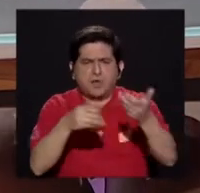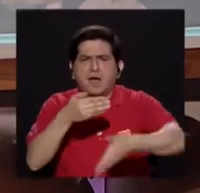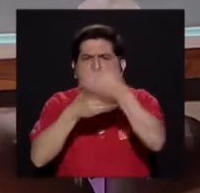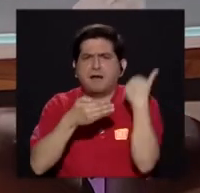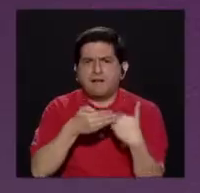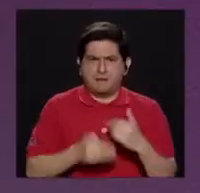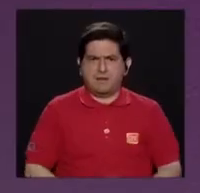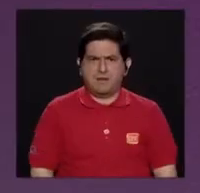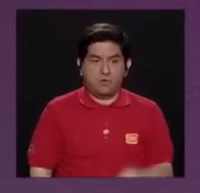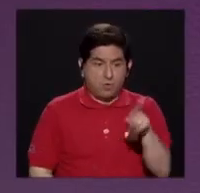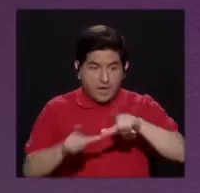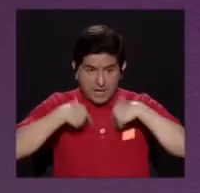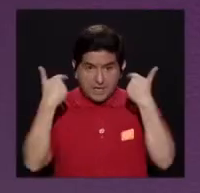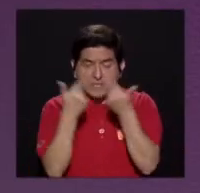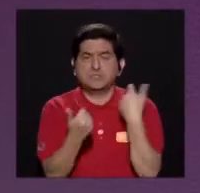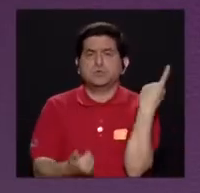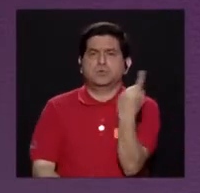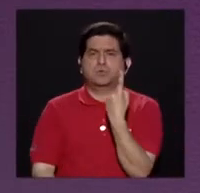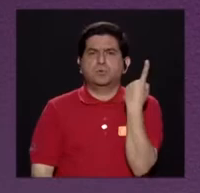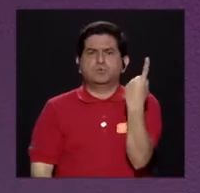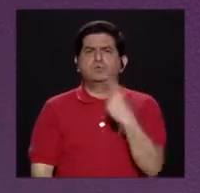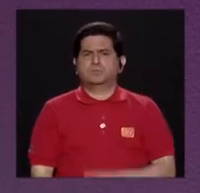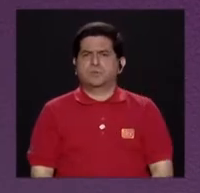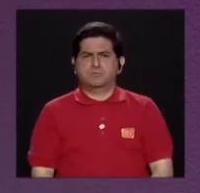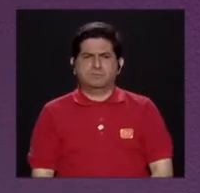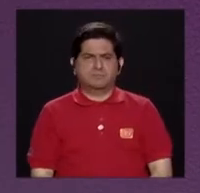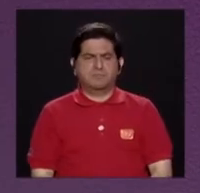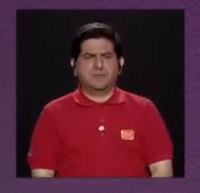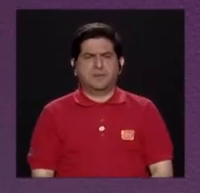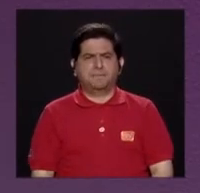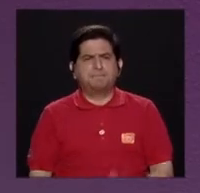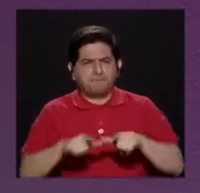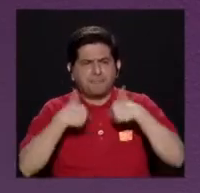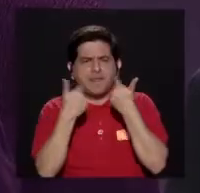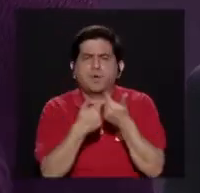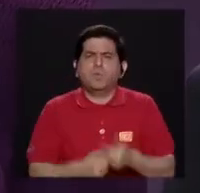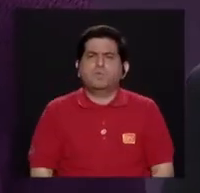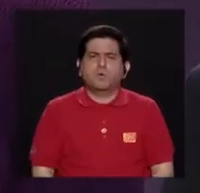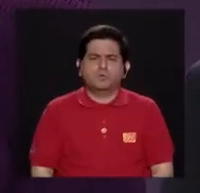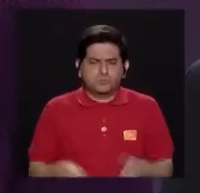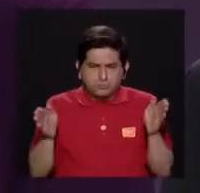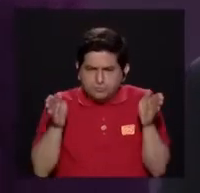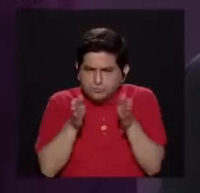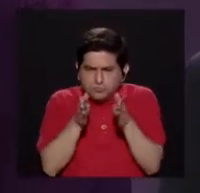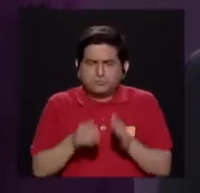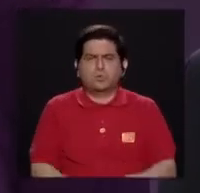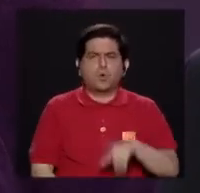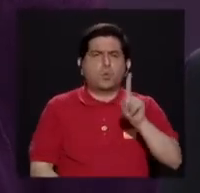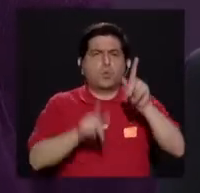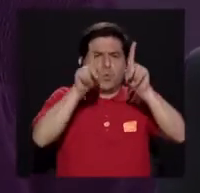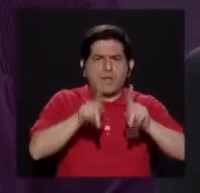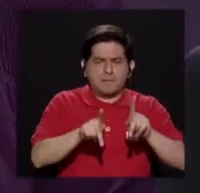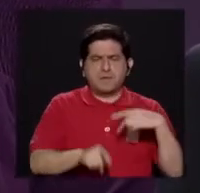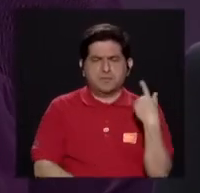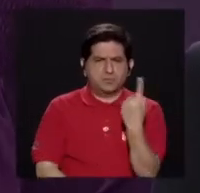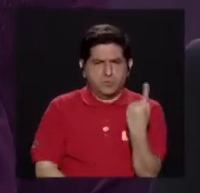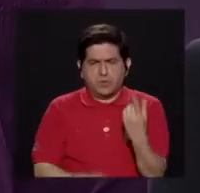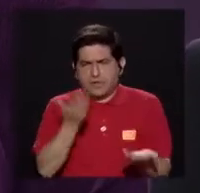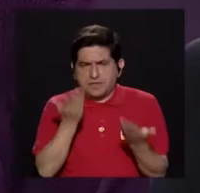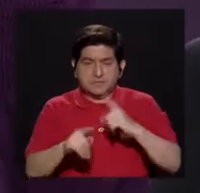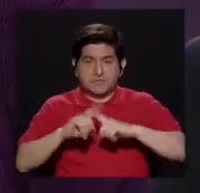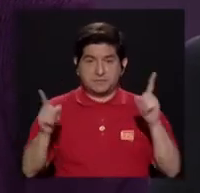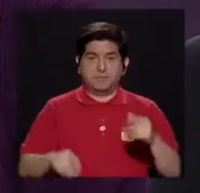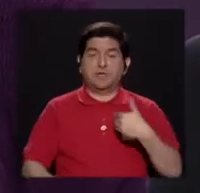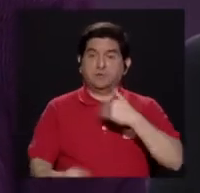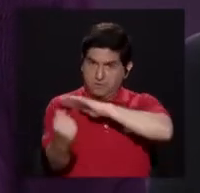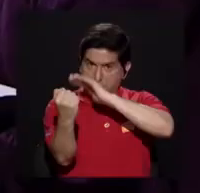la presencia de estos grupos siempre ha estado ahí, son grupos pequeños, fracciones unipersonales, pero tienen un